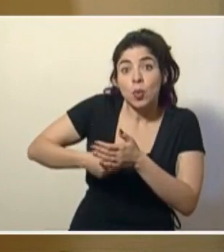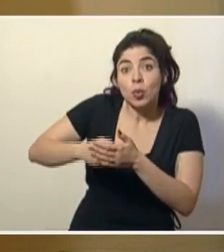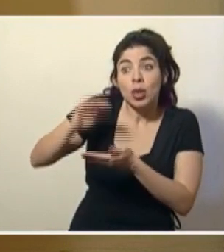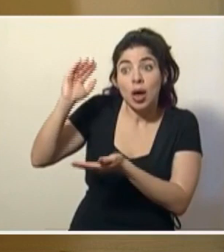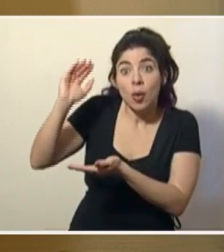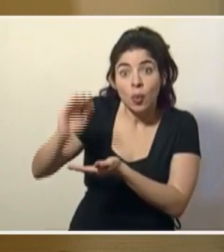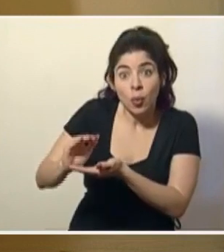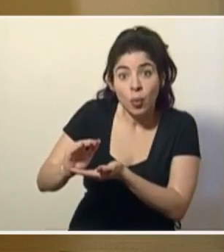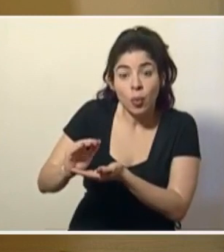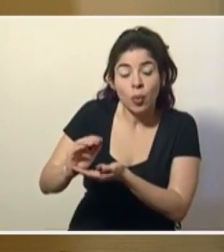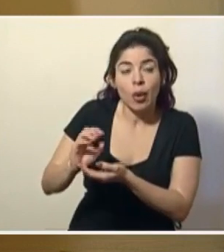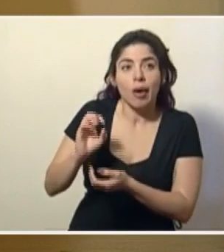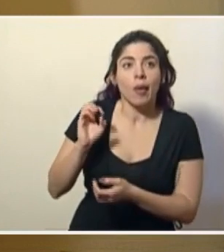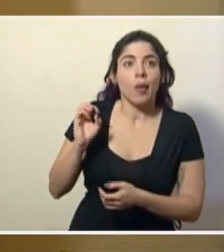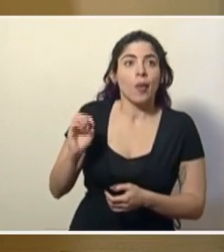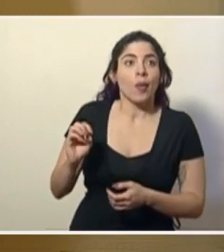también